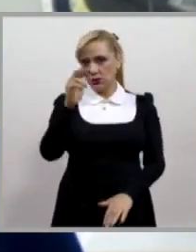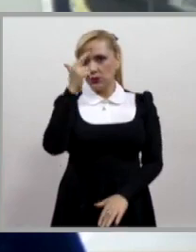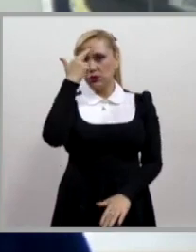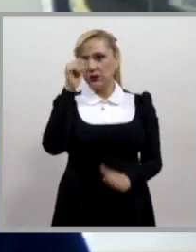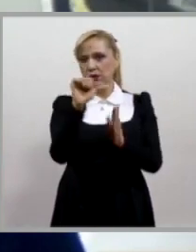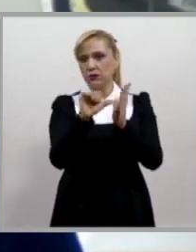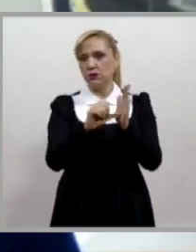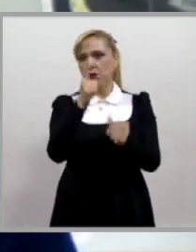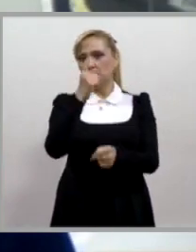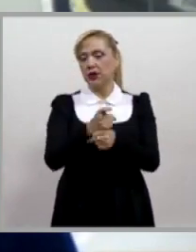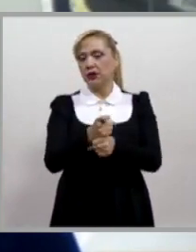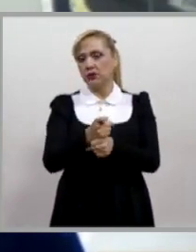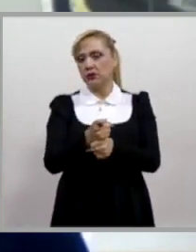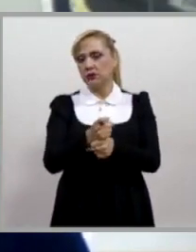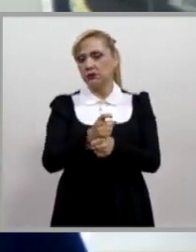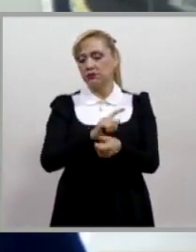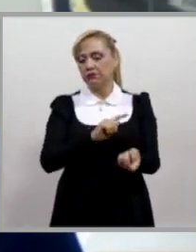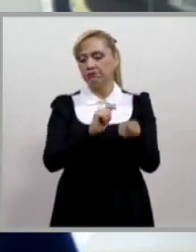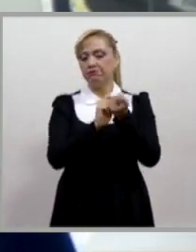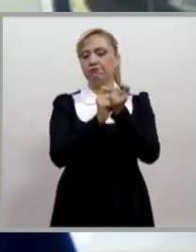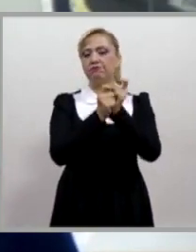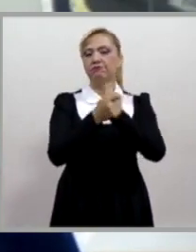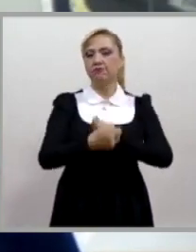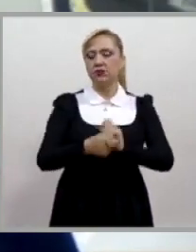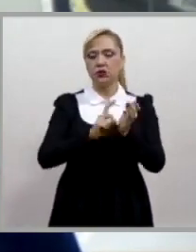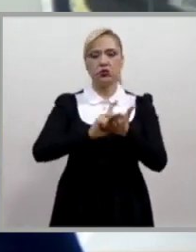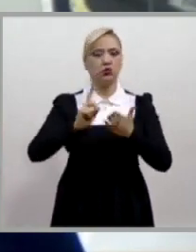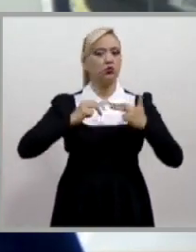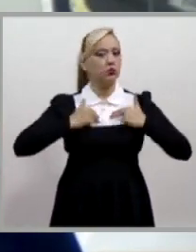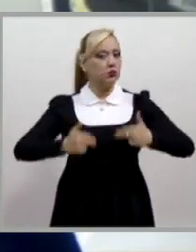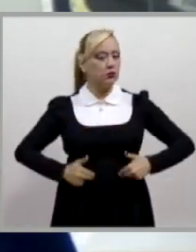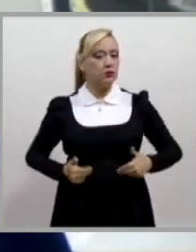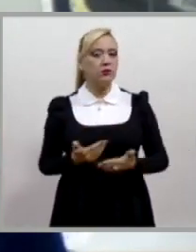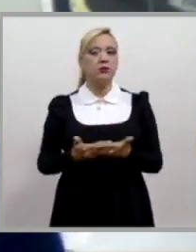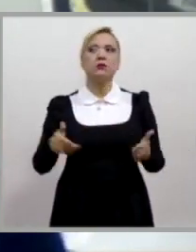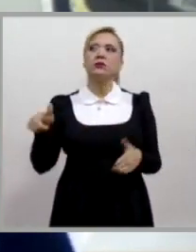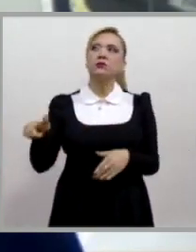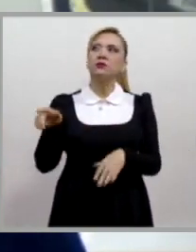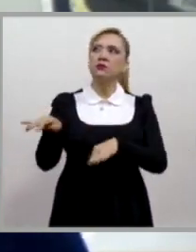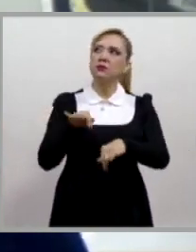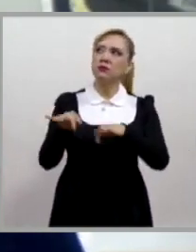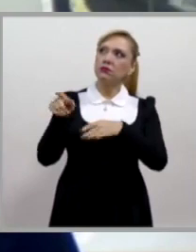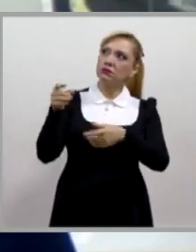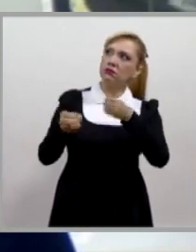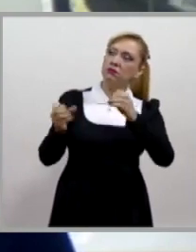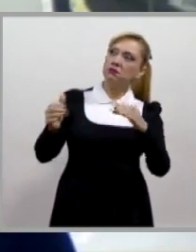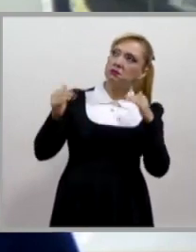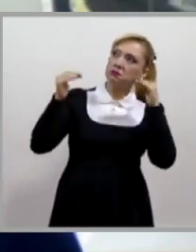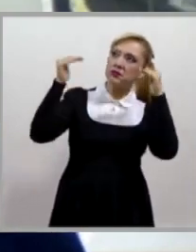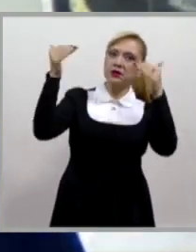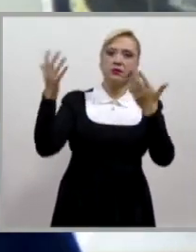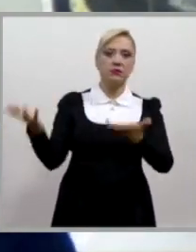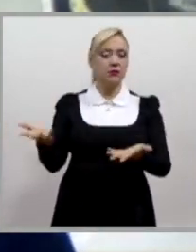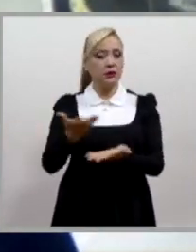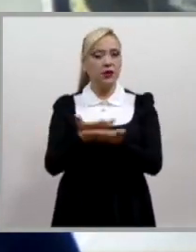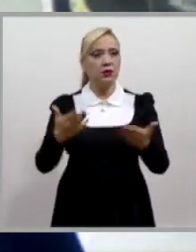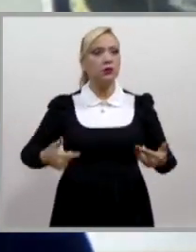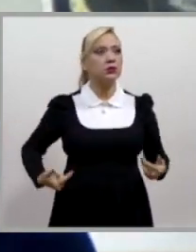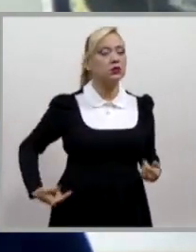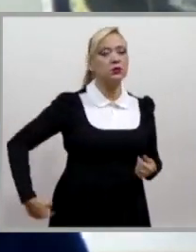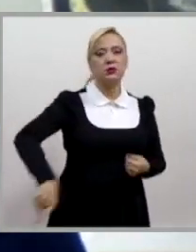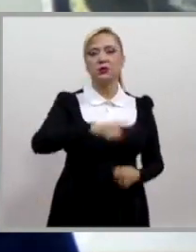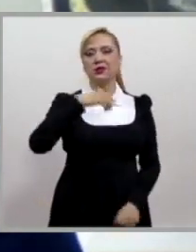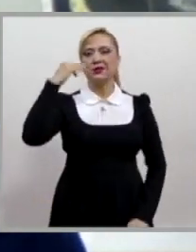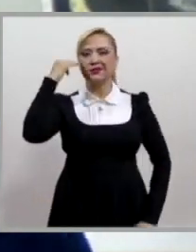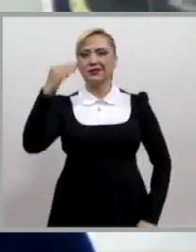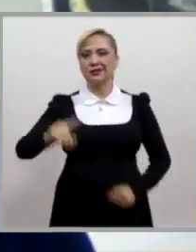también está planteándose cuál es su papel como Tribunal Constitucional, digamos, en estos tiempos. Recordemos que,